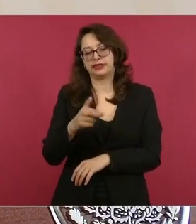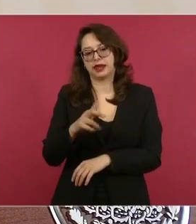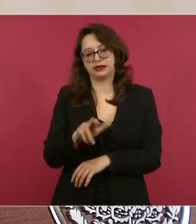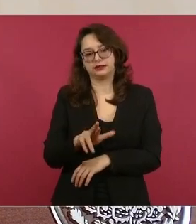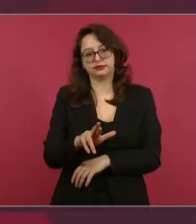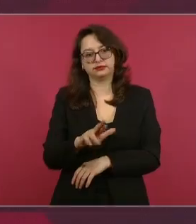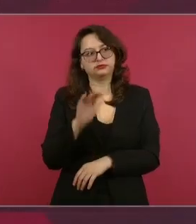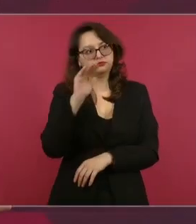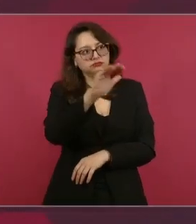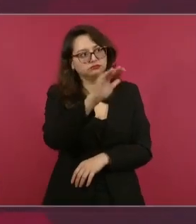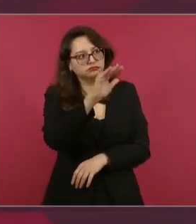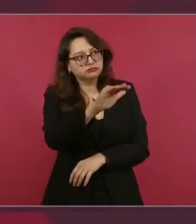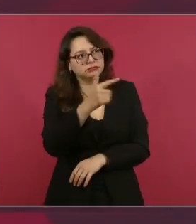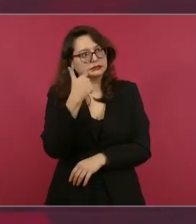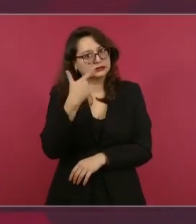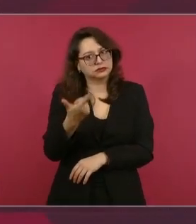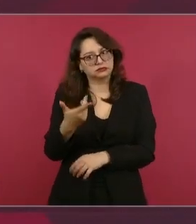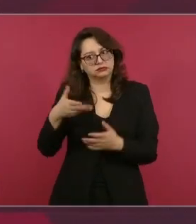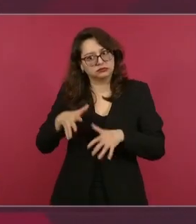y llega a un acuerdo